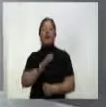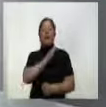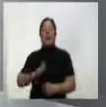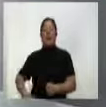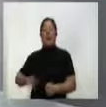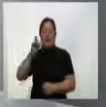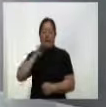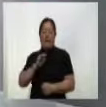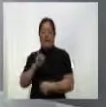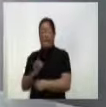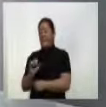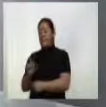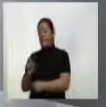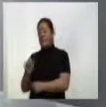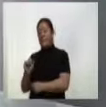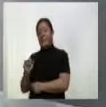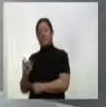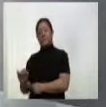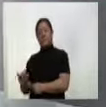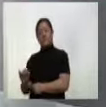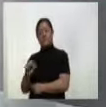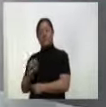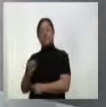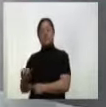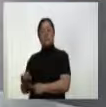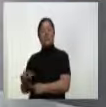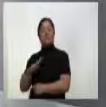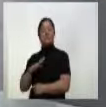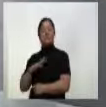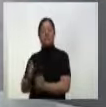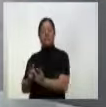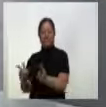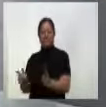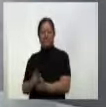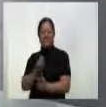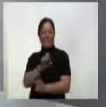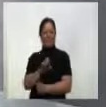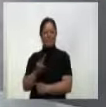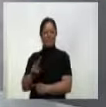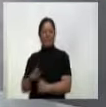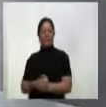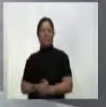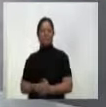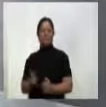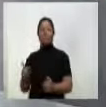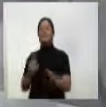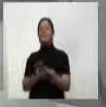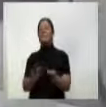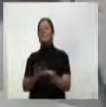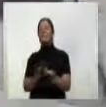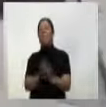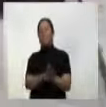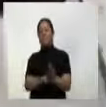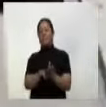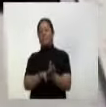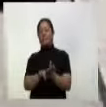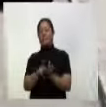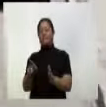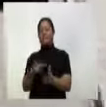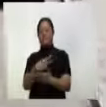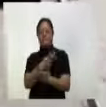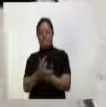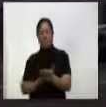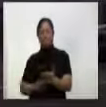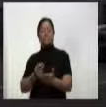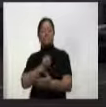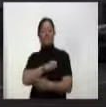Gobierno del Estado, Evangelina Paredes, explicó a través de un video su plan de salud. La candidata